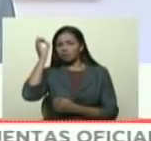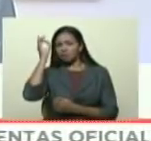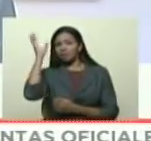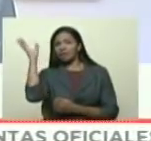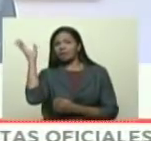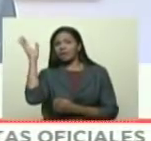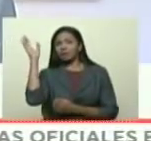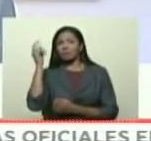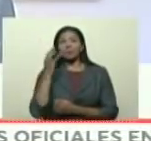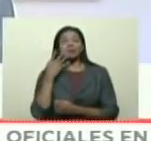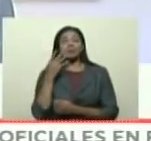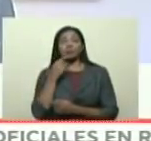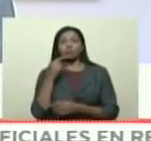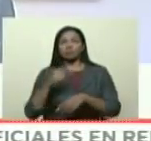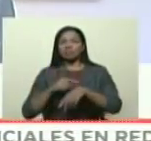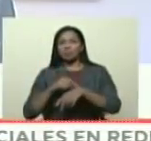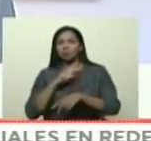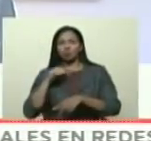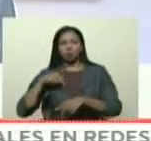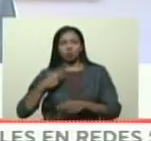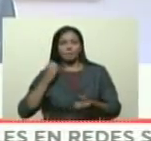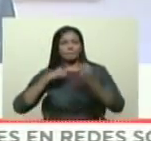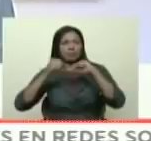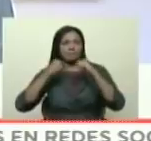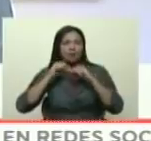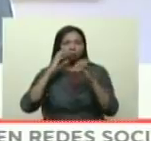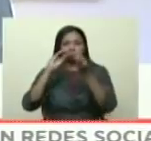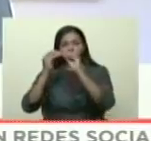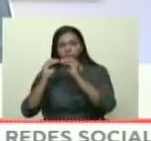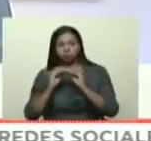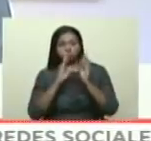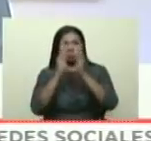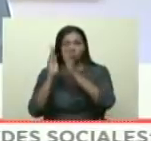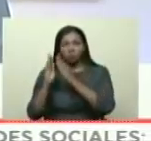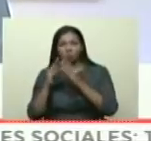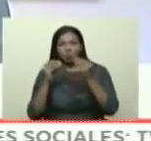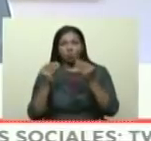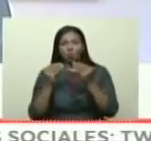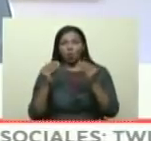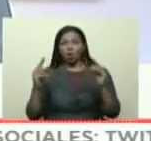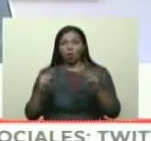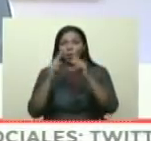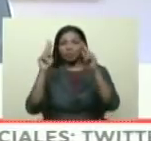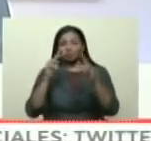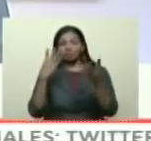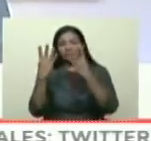¿cuánto tiempo tú crees que nos echaríamos en preparar ese encuentro, ese festival conjunto?